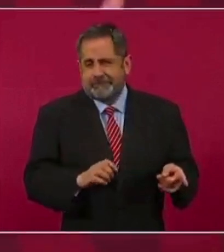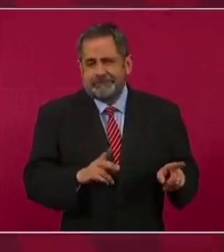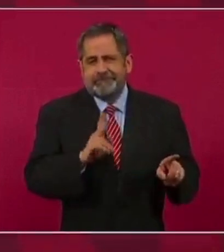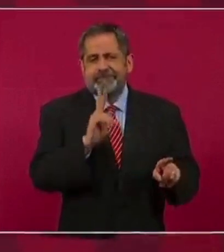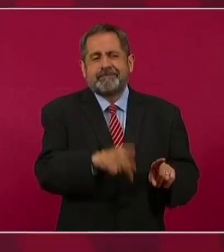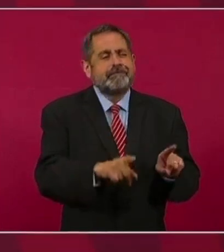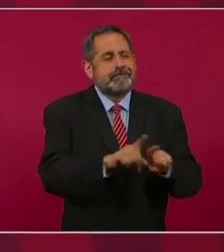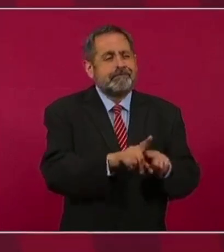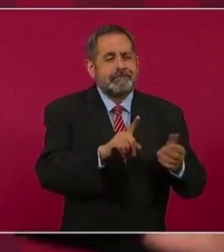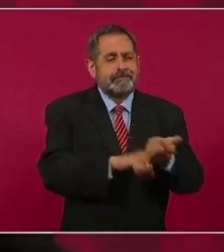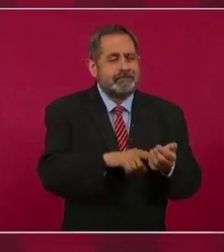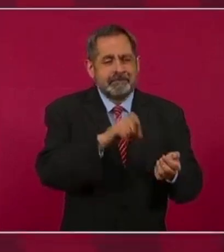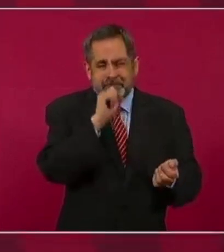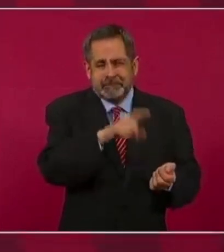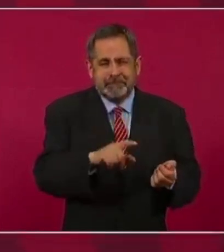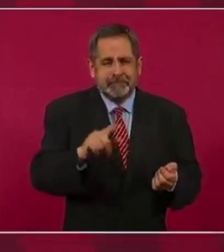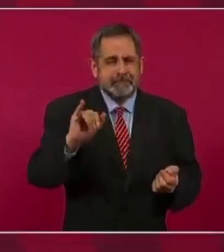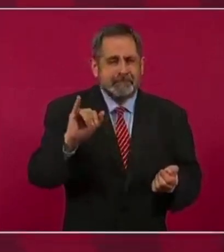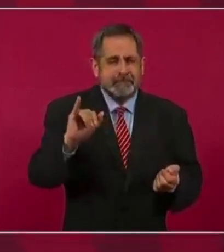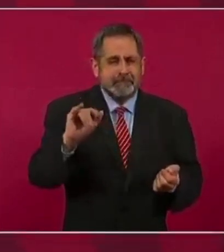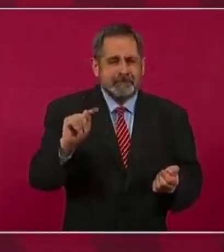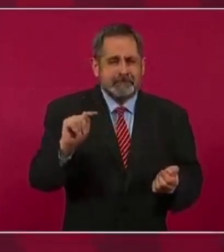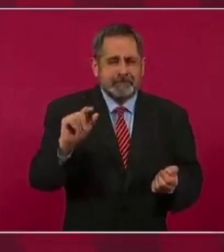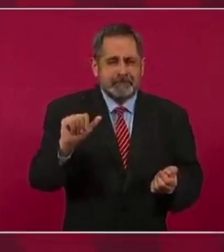muy parecida al ITAM.